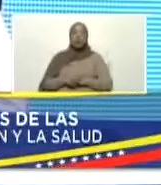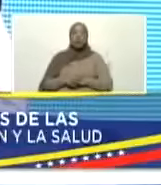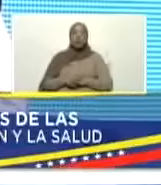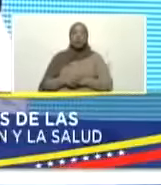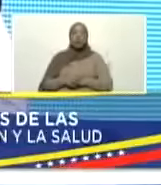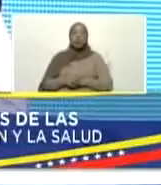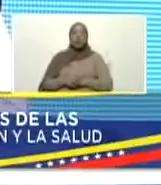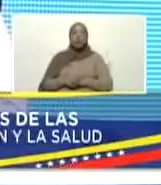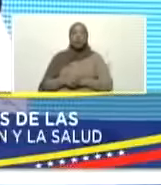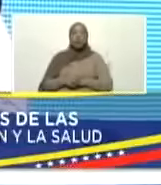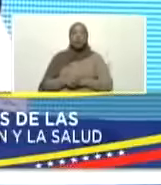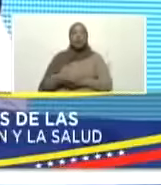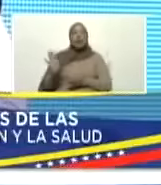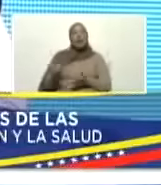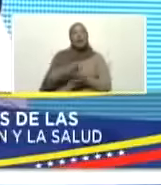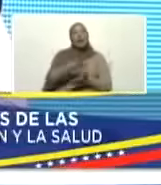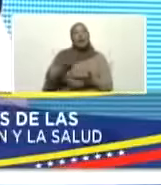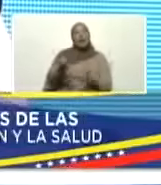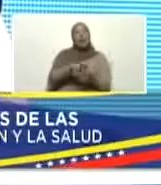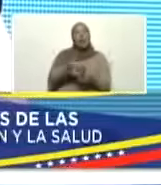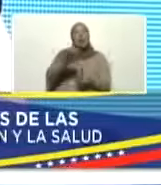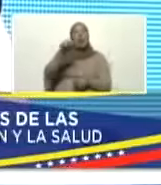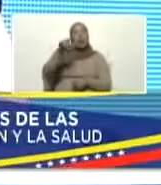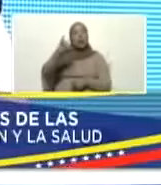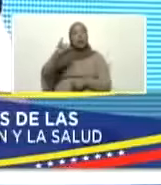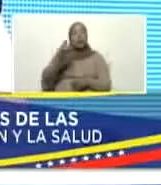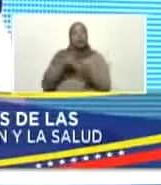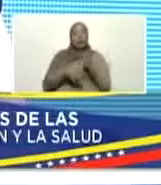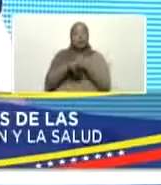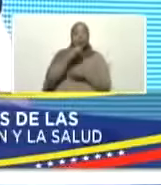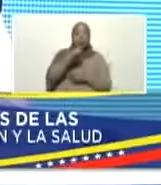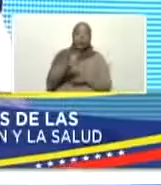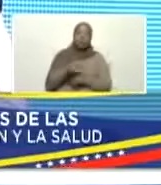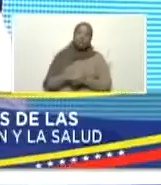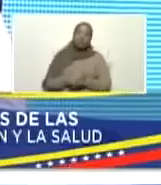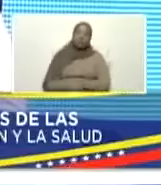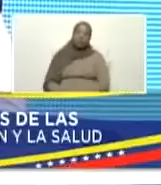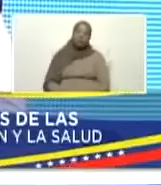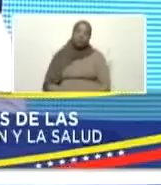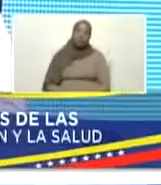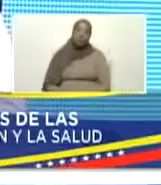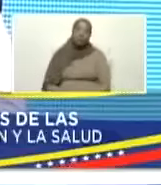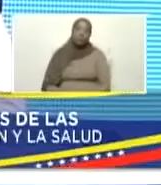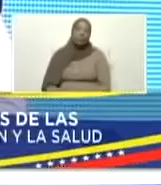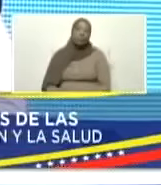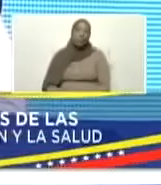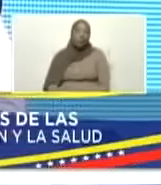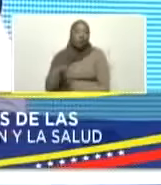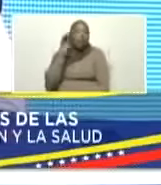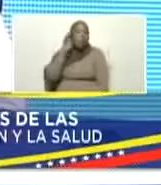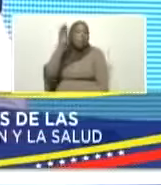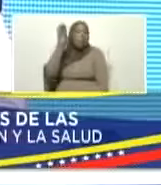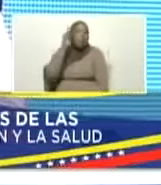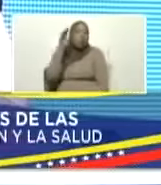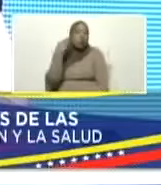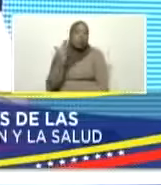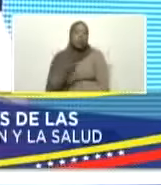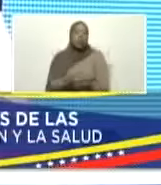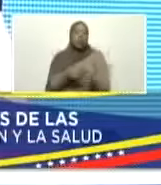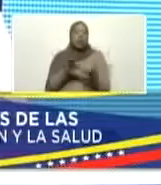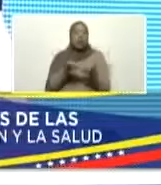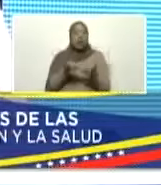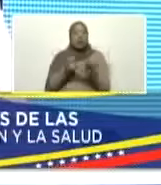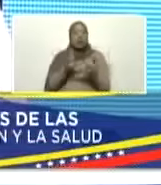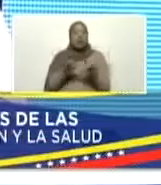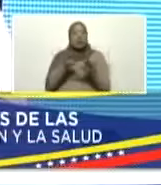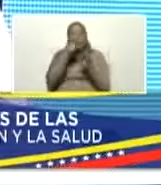guarao, como cantaba Ali Primera. Un guarao. Ingeniera, futura ingeniera del sistema. Para